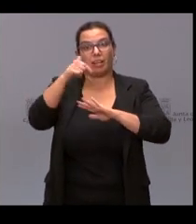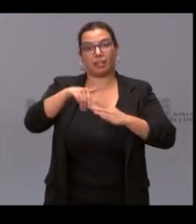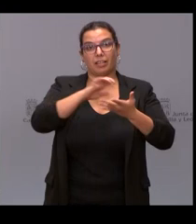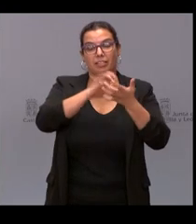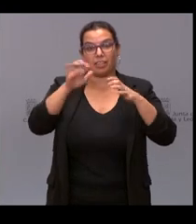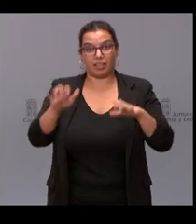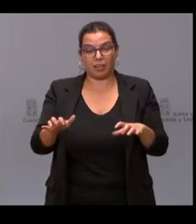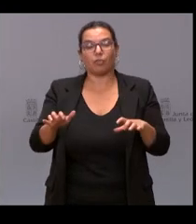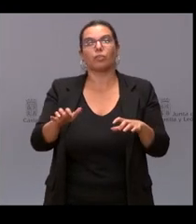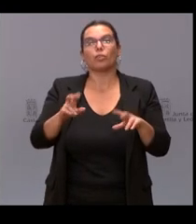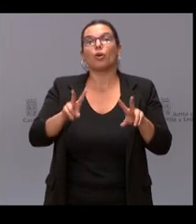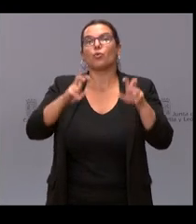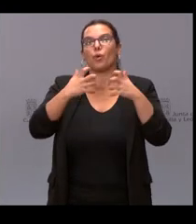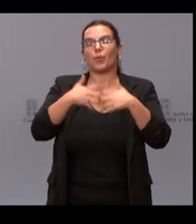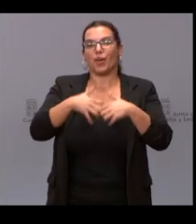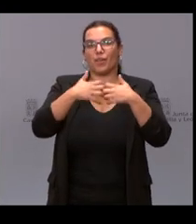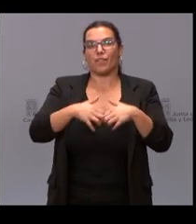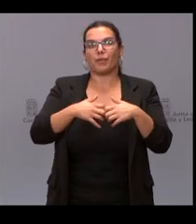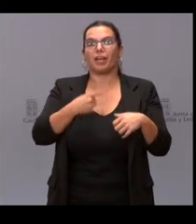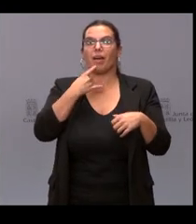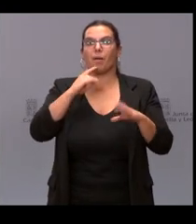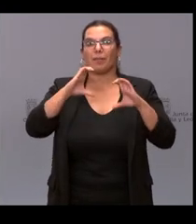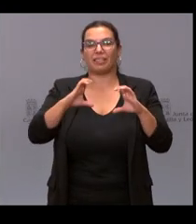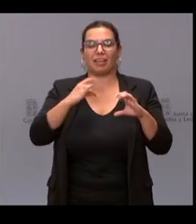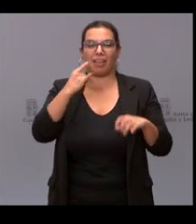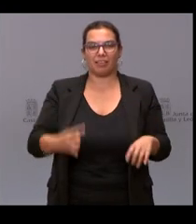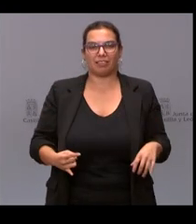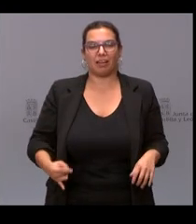Castilla y León de la nueva fábrica de baterías eléctricas.